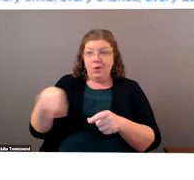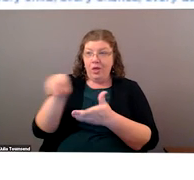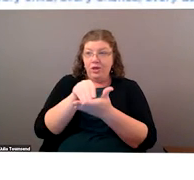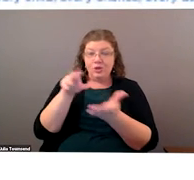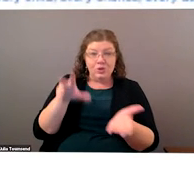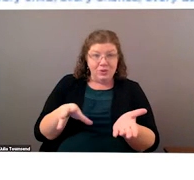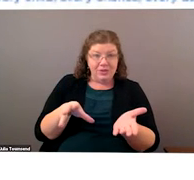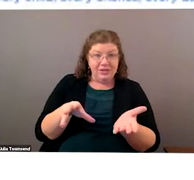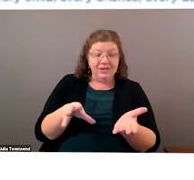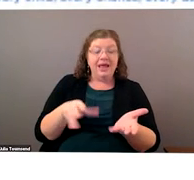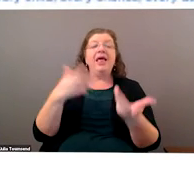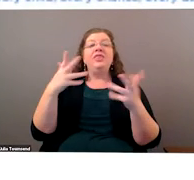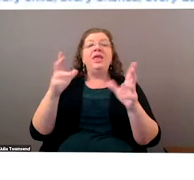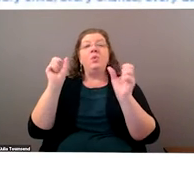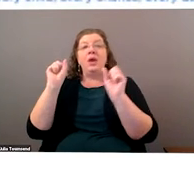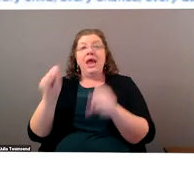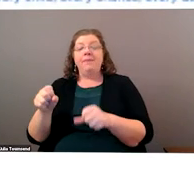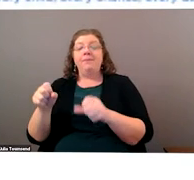Y después podemos